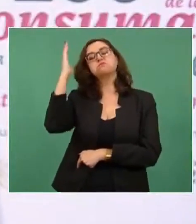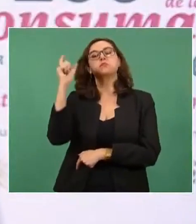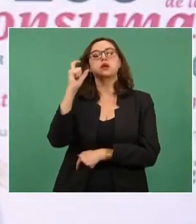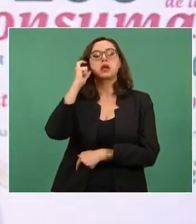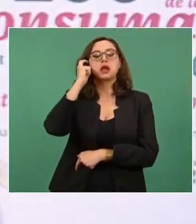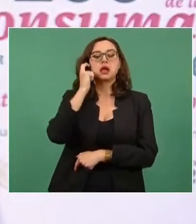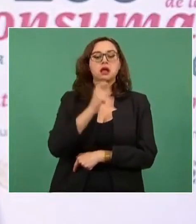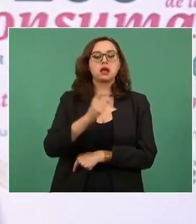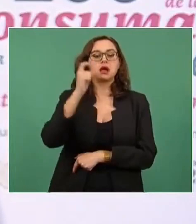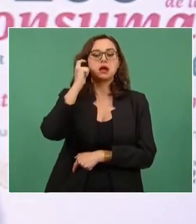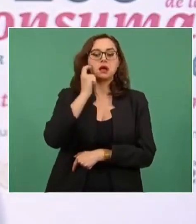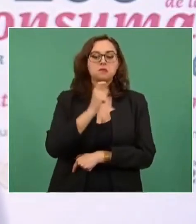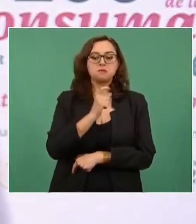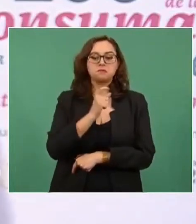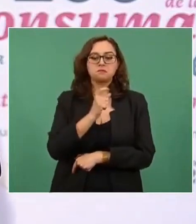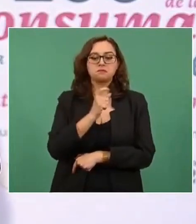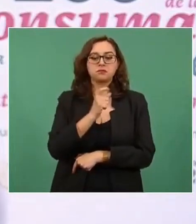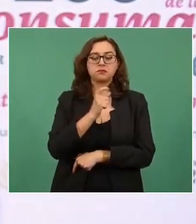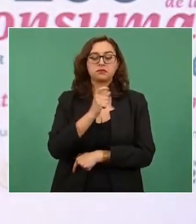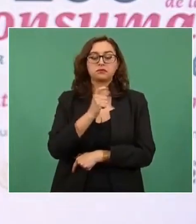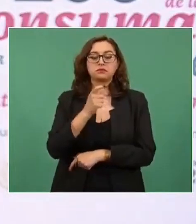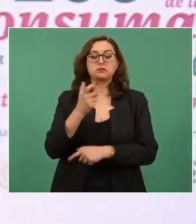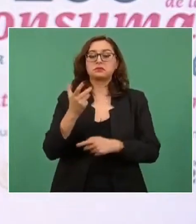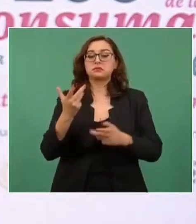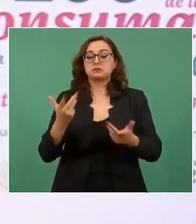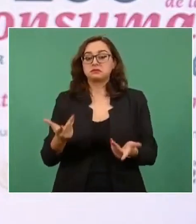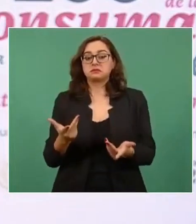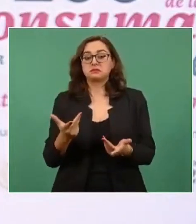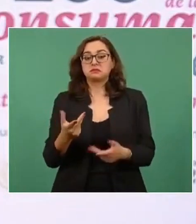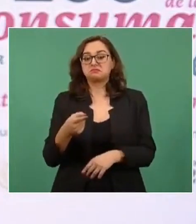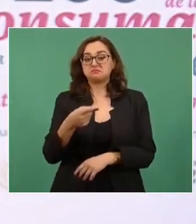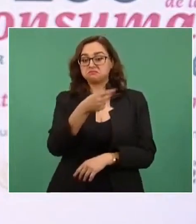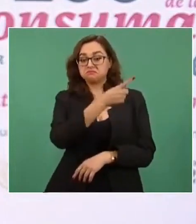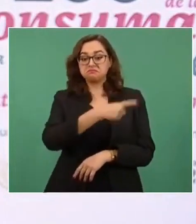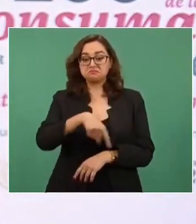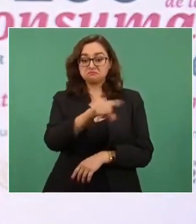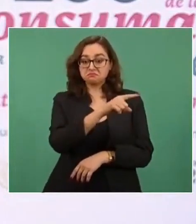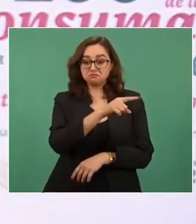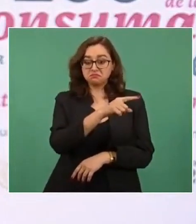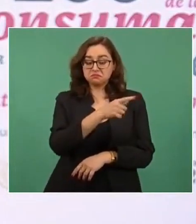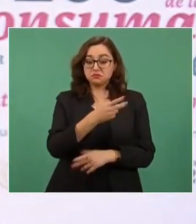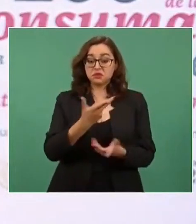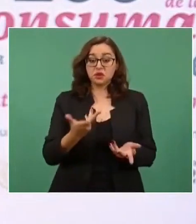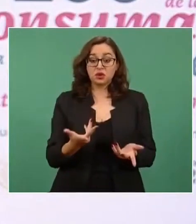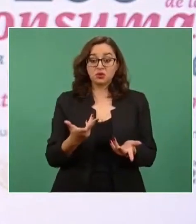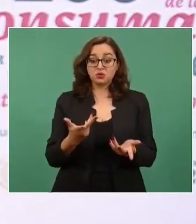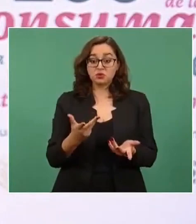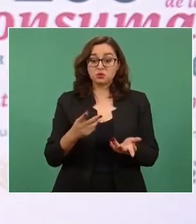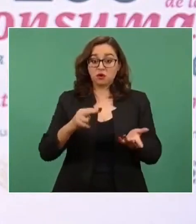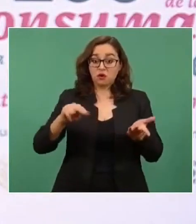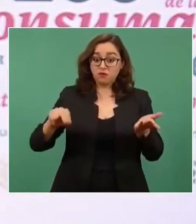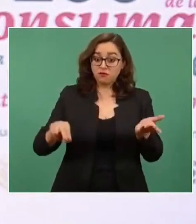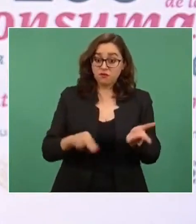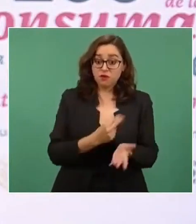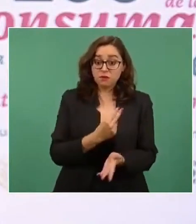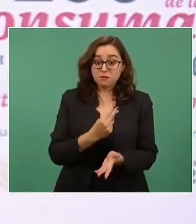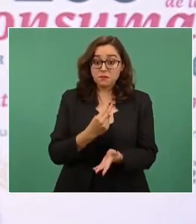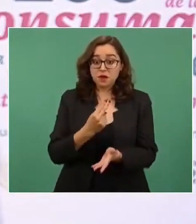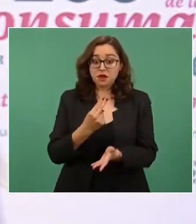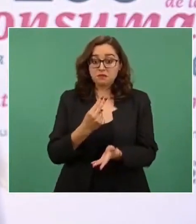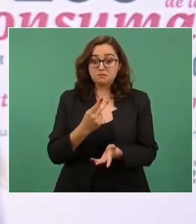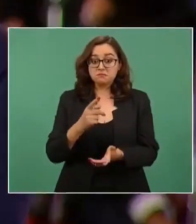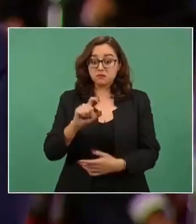iglesia, la alta jerarquía, la que ya no estuvo de acuerdo en 1820 con